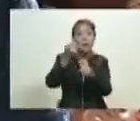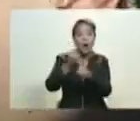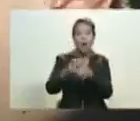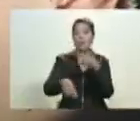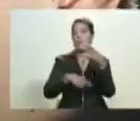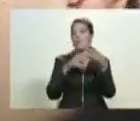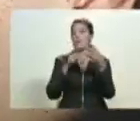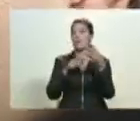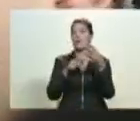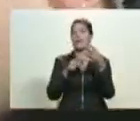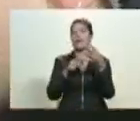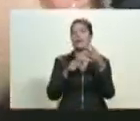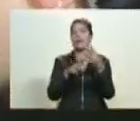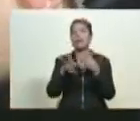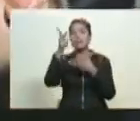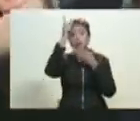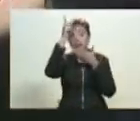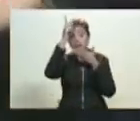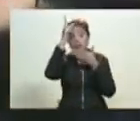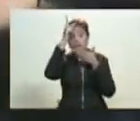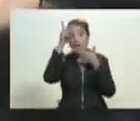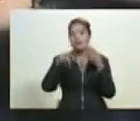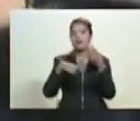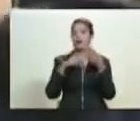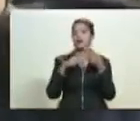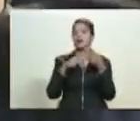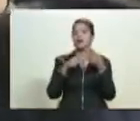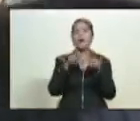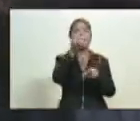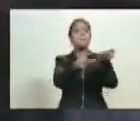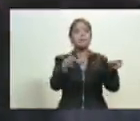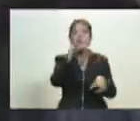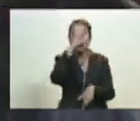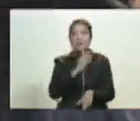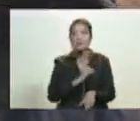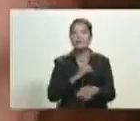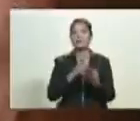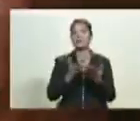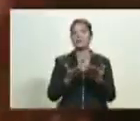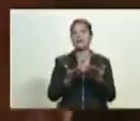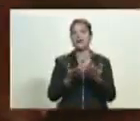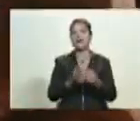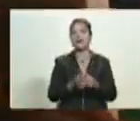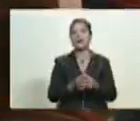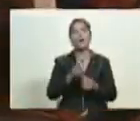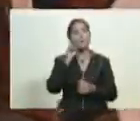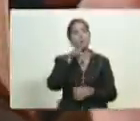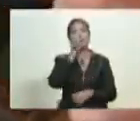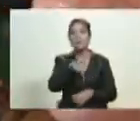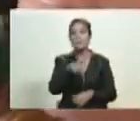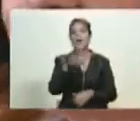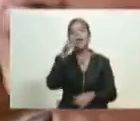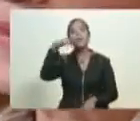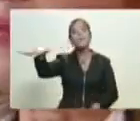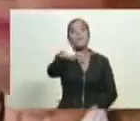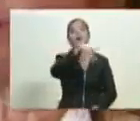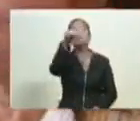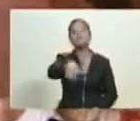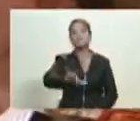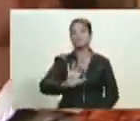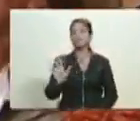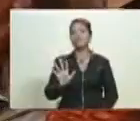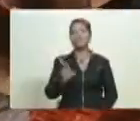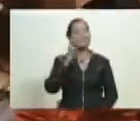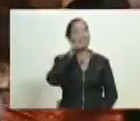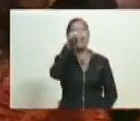ve las caras de indígenas, ve las caras de personas con discapacidad. Uno ve aquí al pueblo, uno